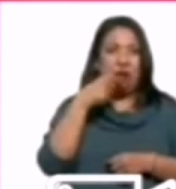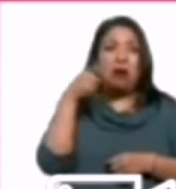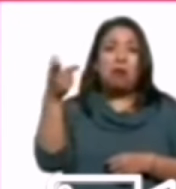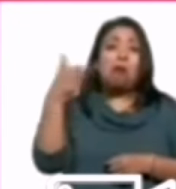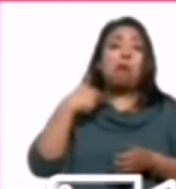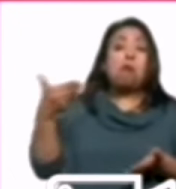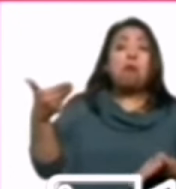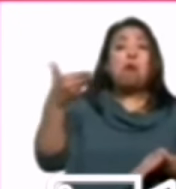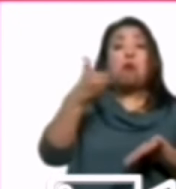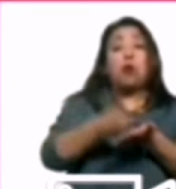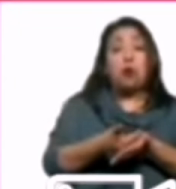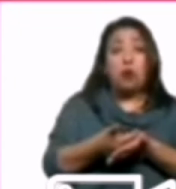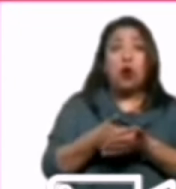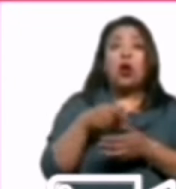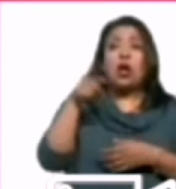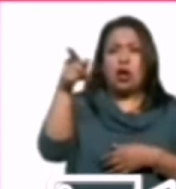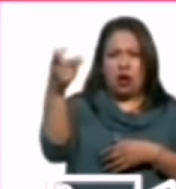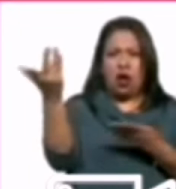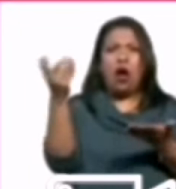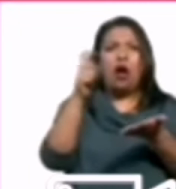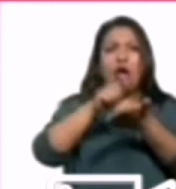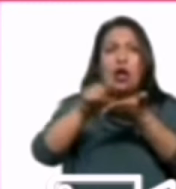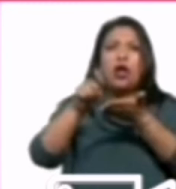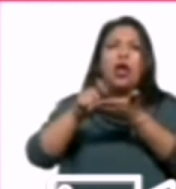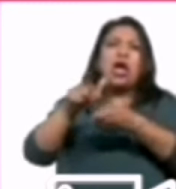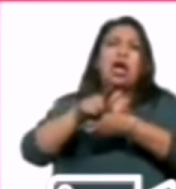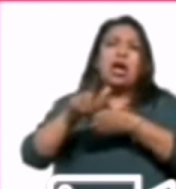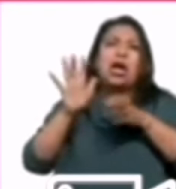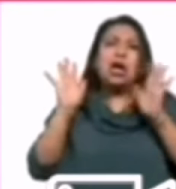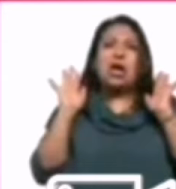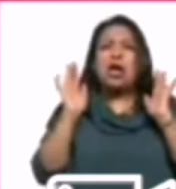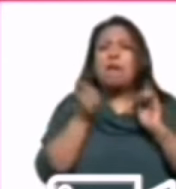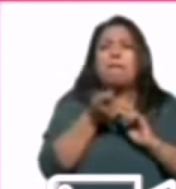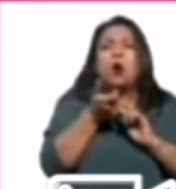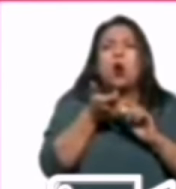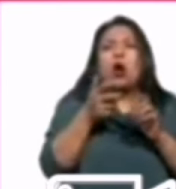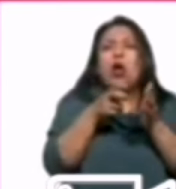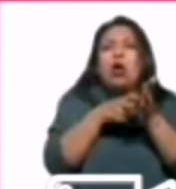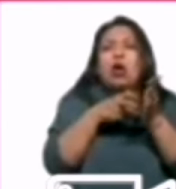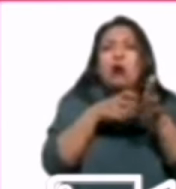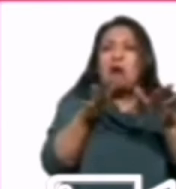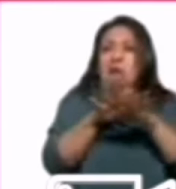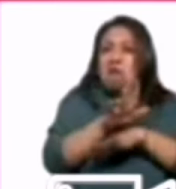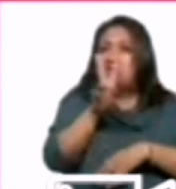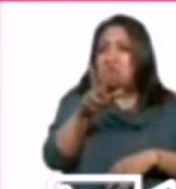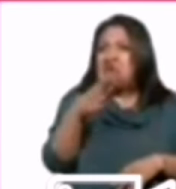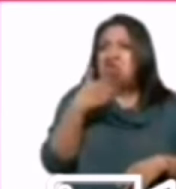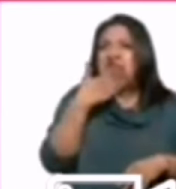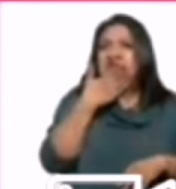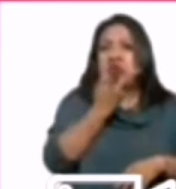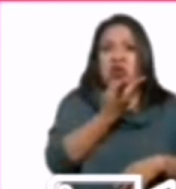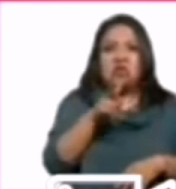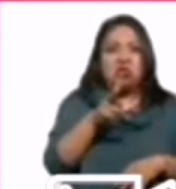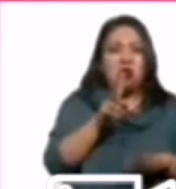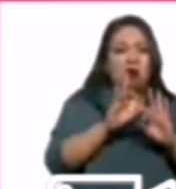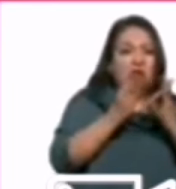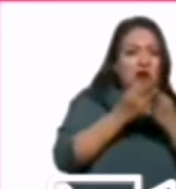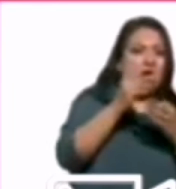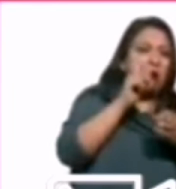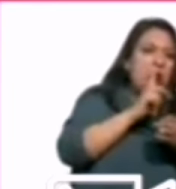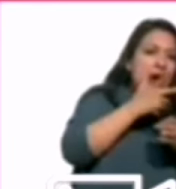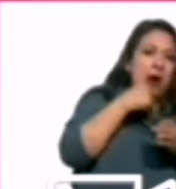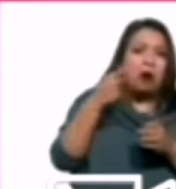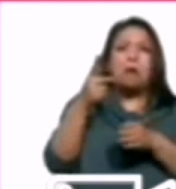me propuso él escribir la versión gay, o sea que eran unas pequeñas adaptaciones y funcionó bastante bien. ¡Oh!